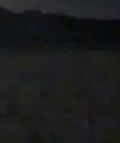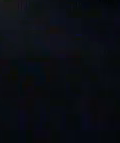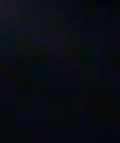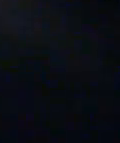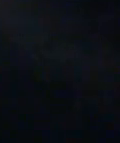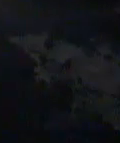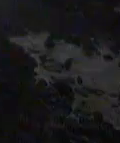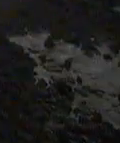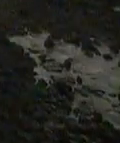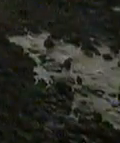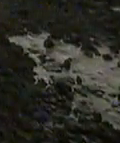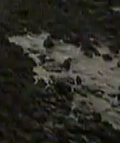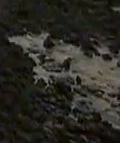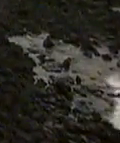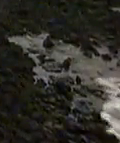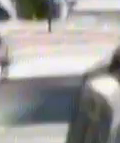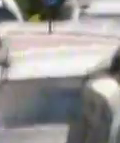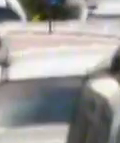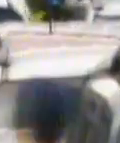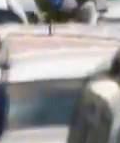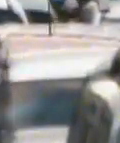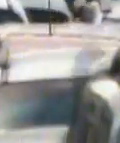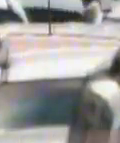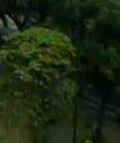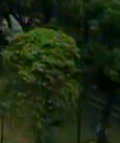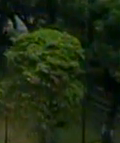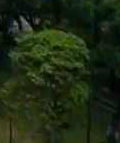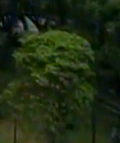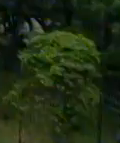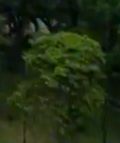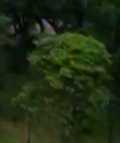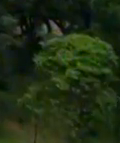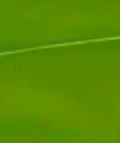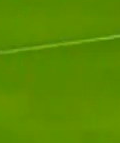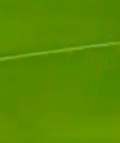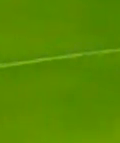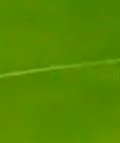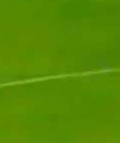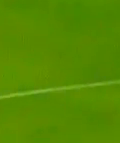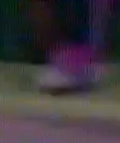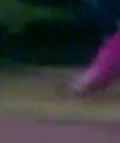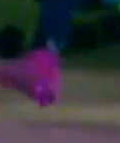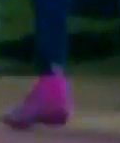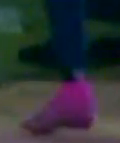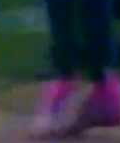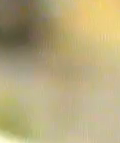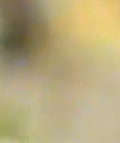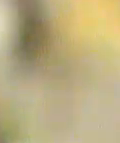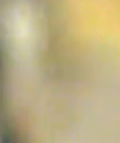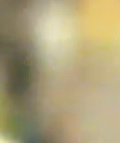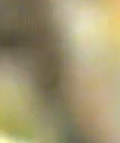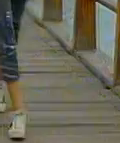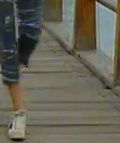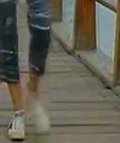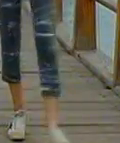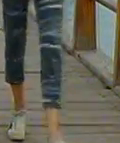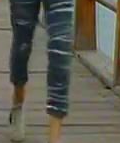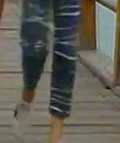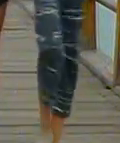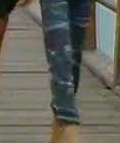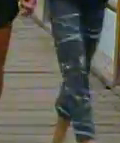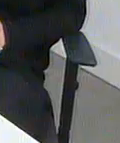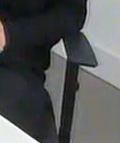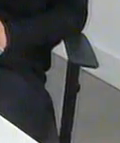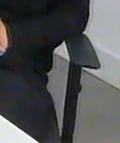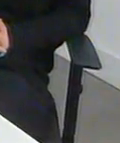Nueva manera de conocer el país, los temas sociales, culturales, deportivos y, por supuesto, las situaciones